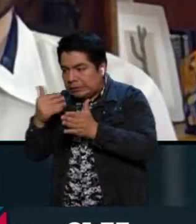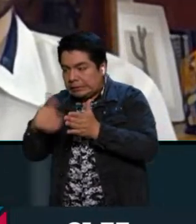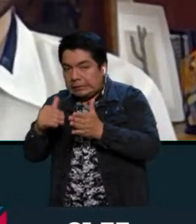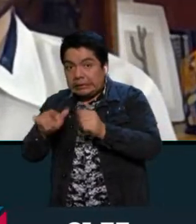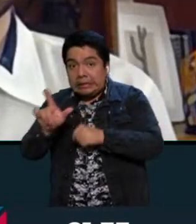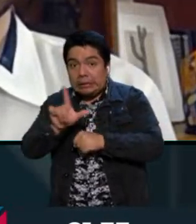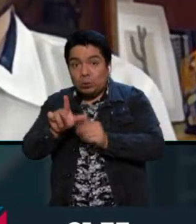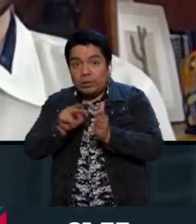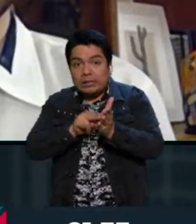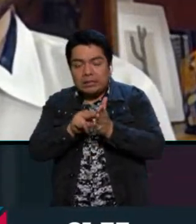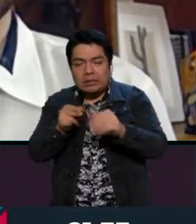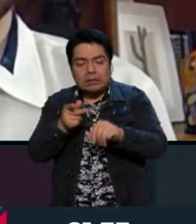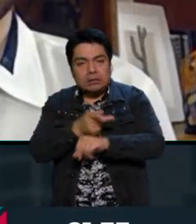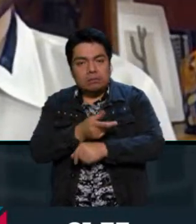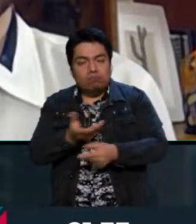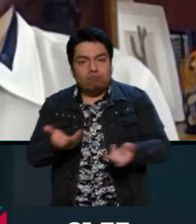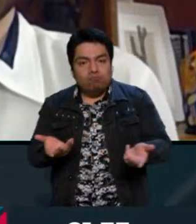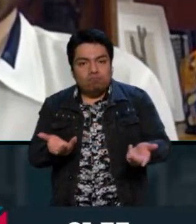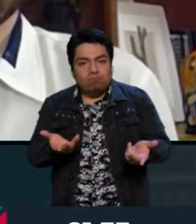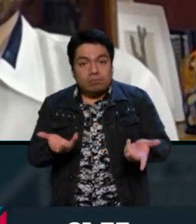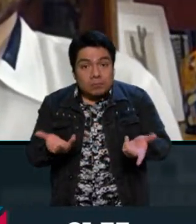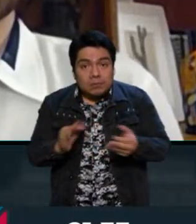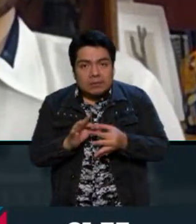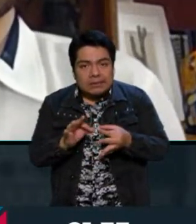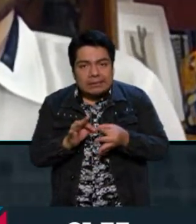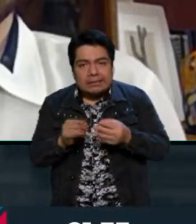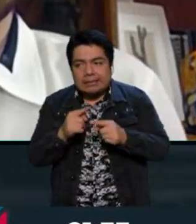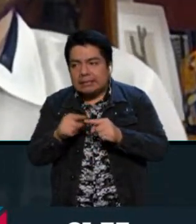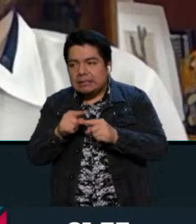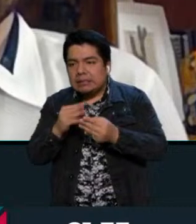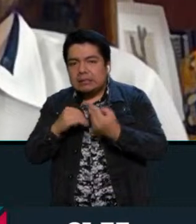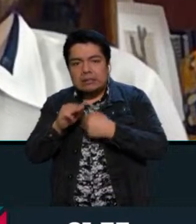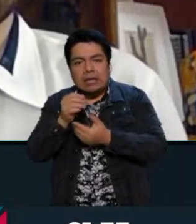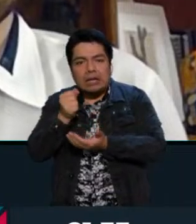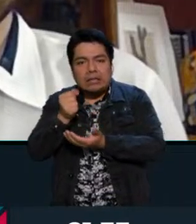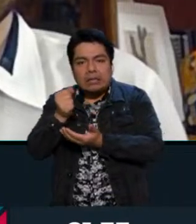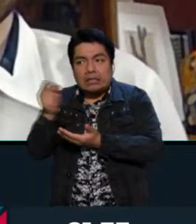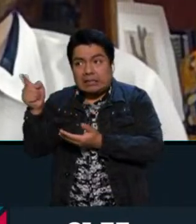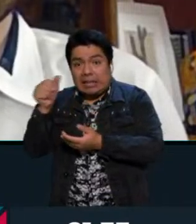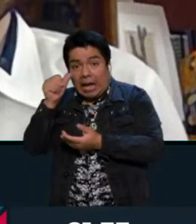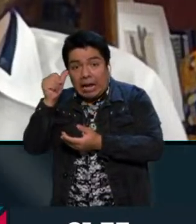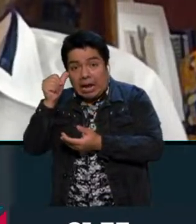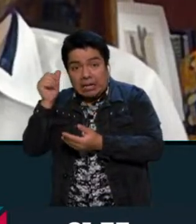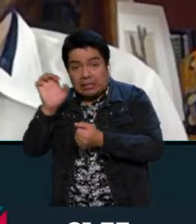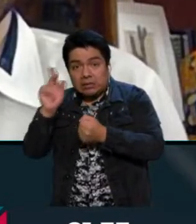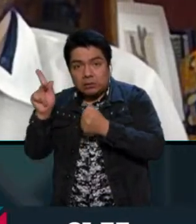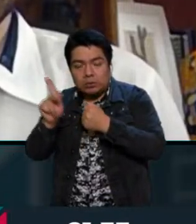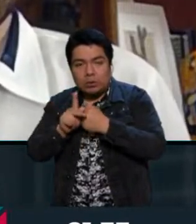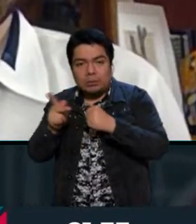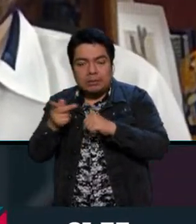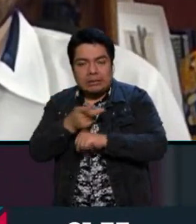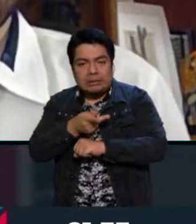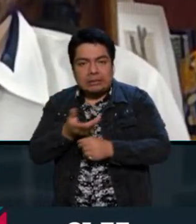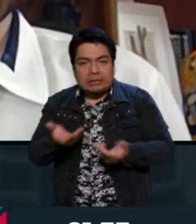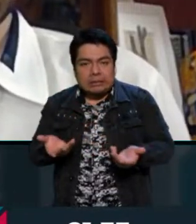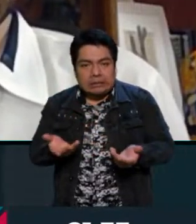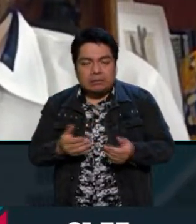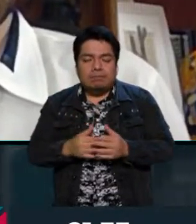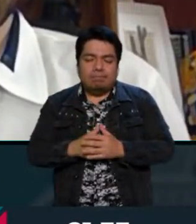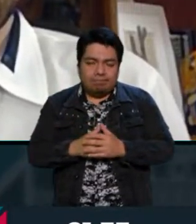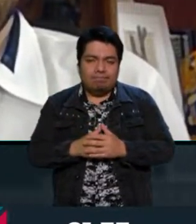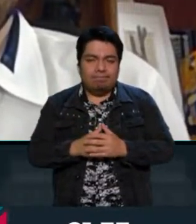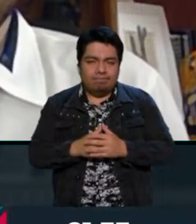como el lunes negro. ¿Qué pasó en los mercados globales, especialmente en Asia y Europa? Sí, es